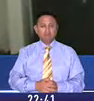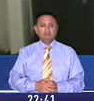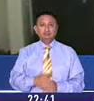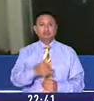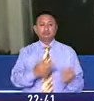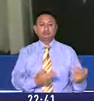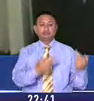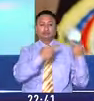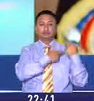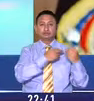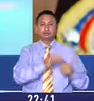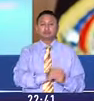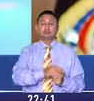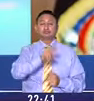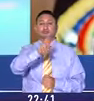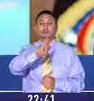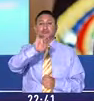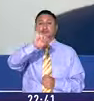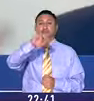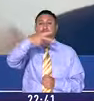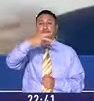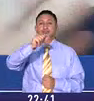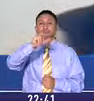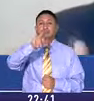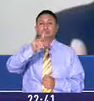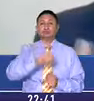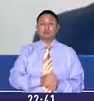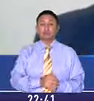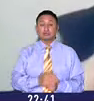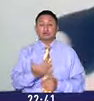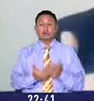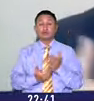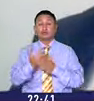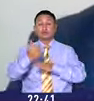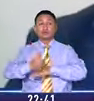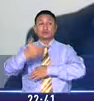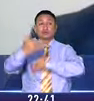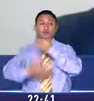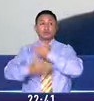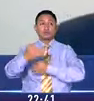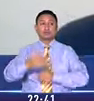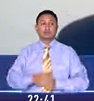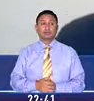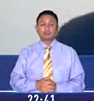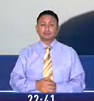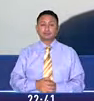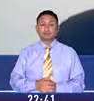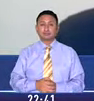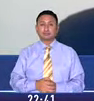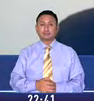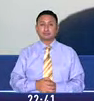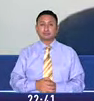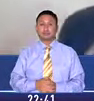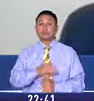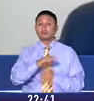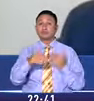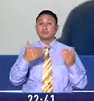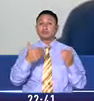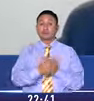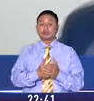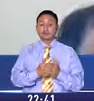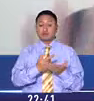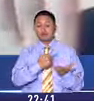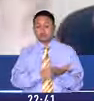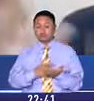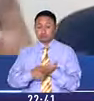cayó en manos de Richard Ortiz. Este nuevo juez tendría que asimilar todas esas posiciones